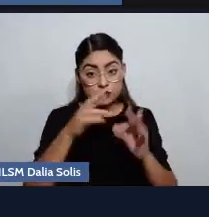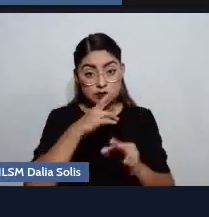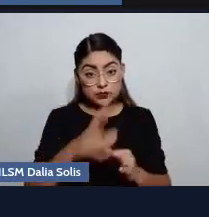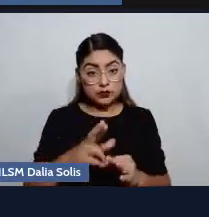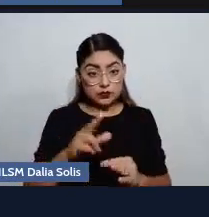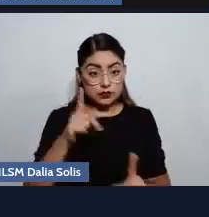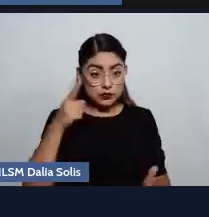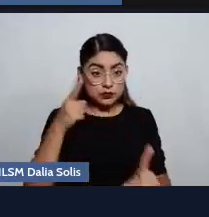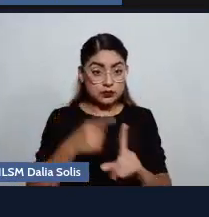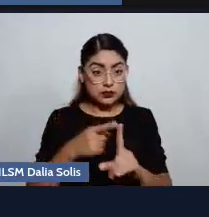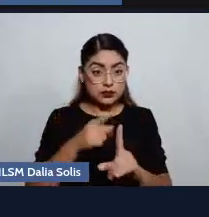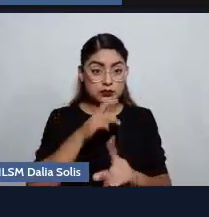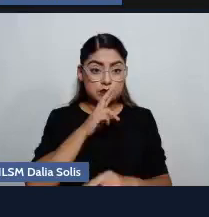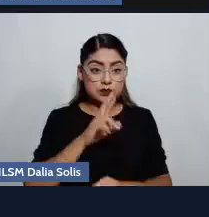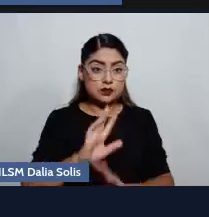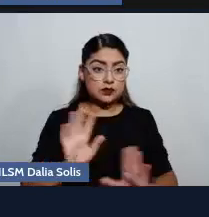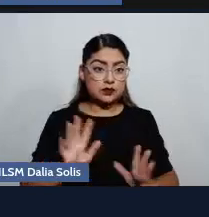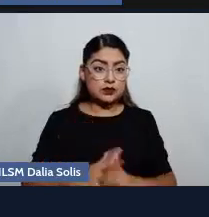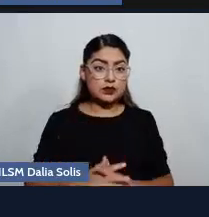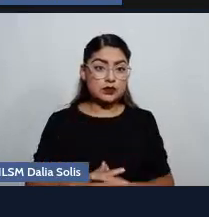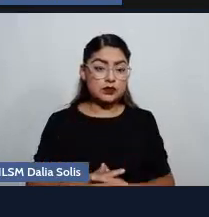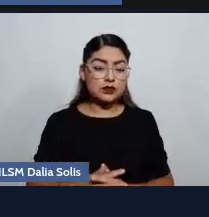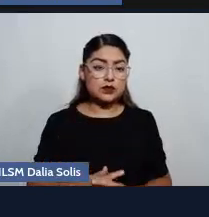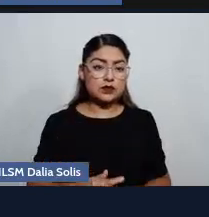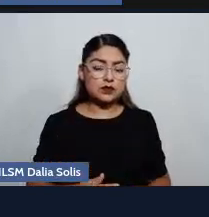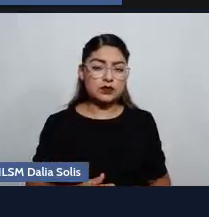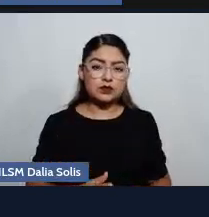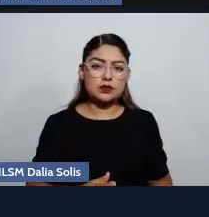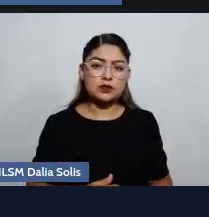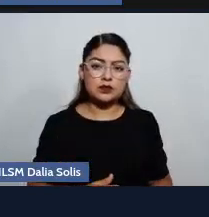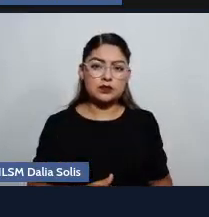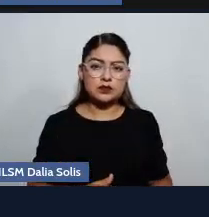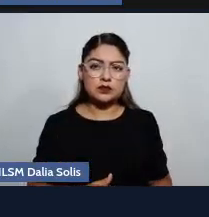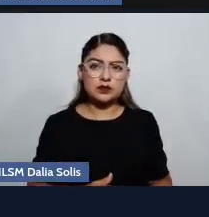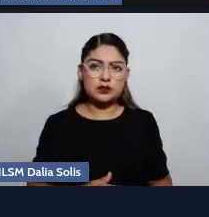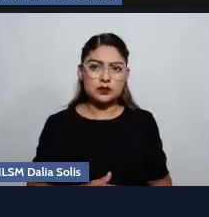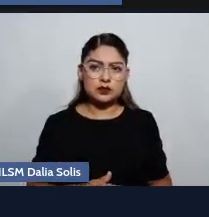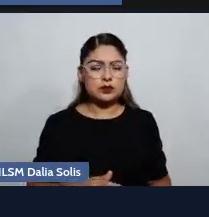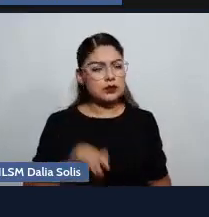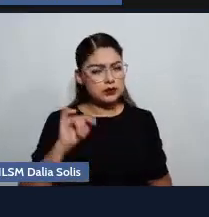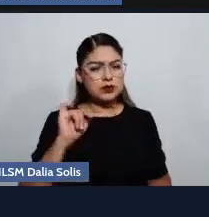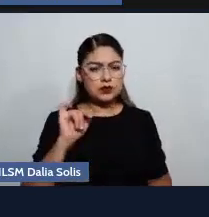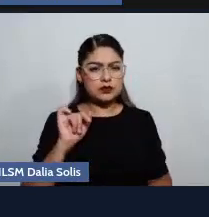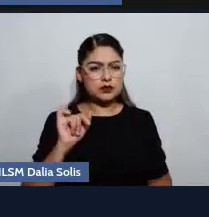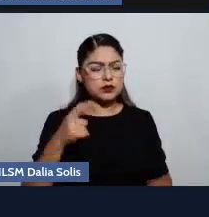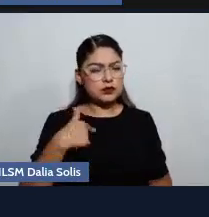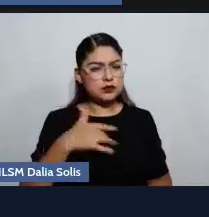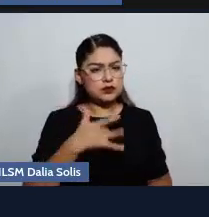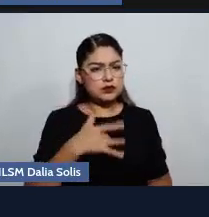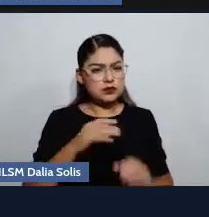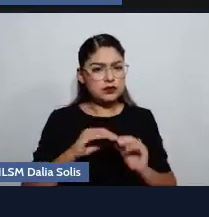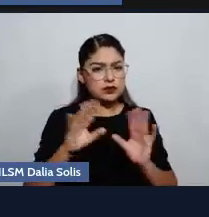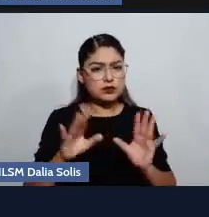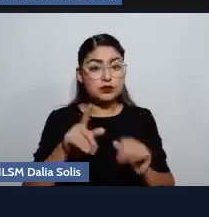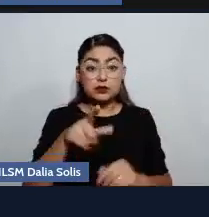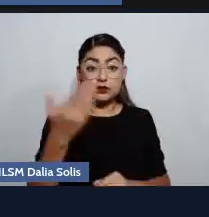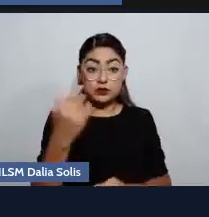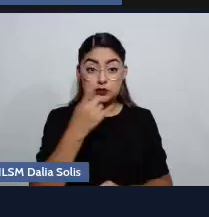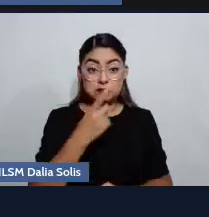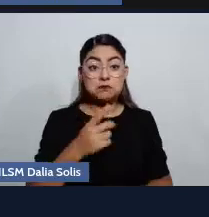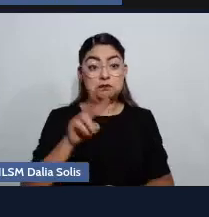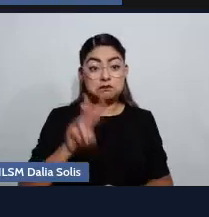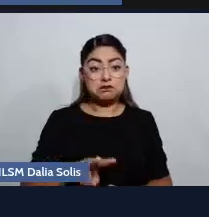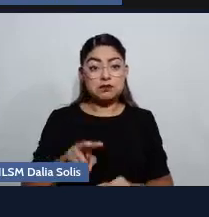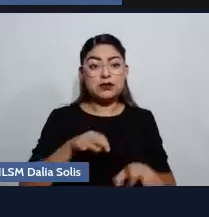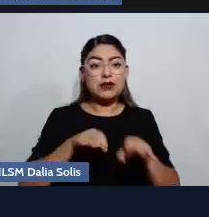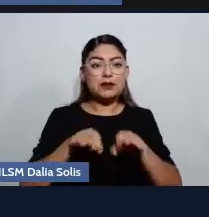Claro, creo que queda muy claro. Es un trabajo en equipo, usted me desmentirá, creo que es un trabajo en equipo no solamente